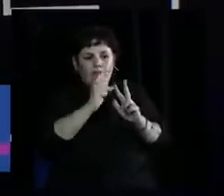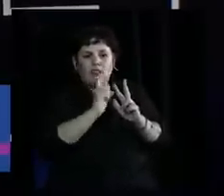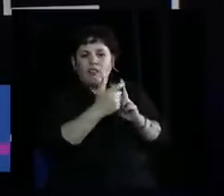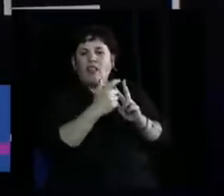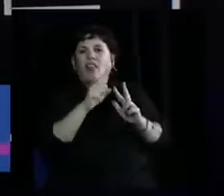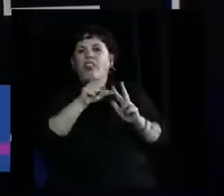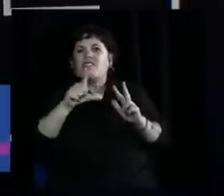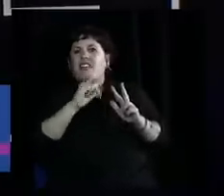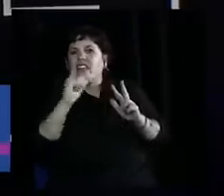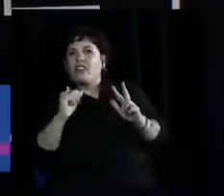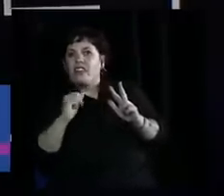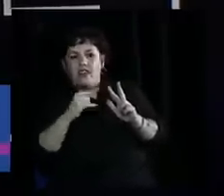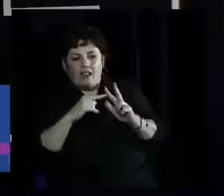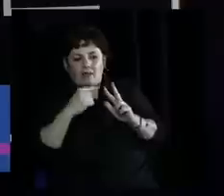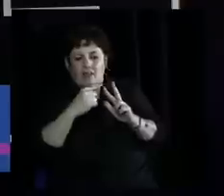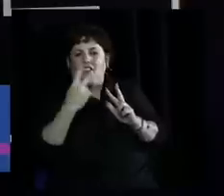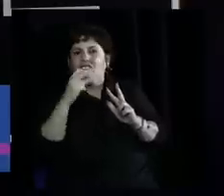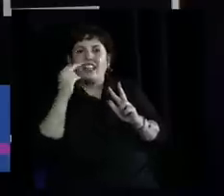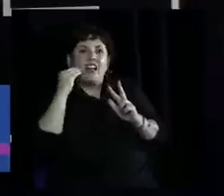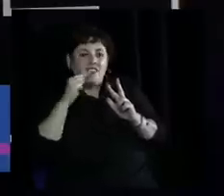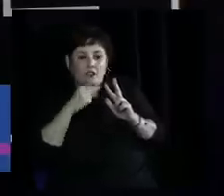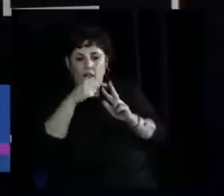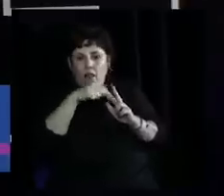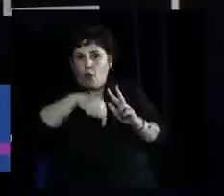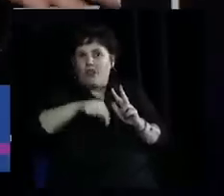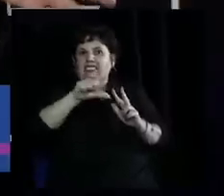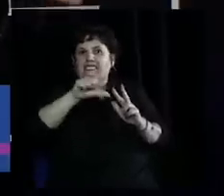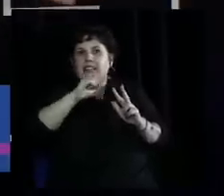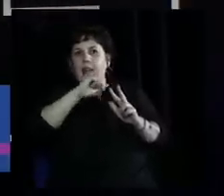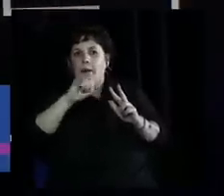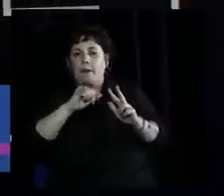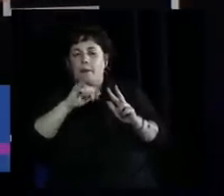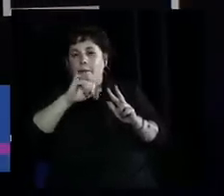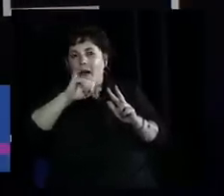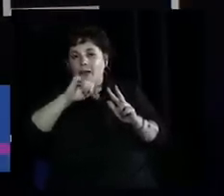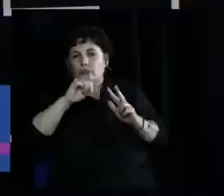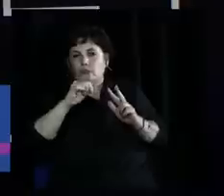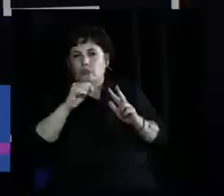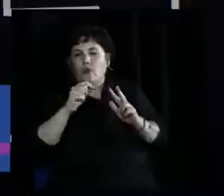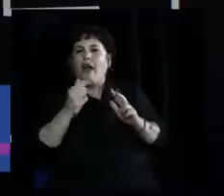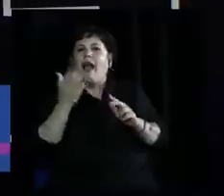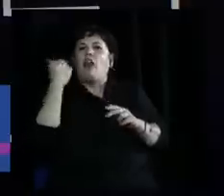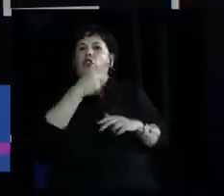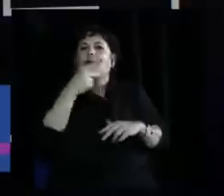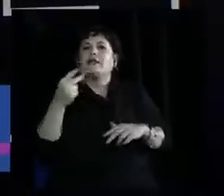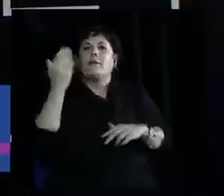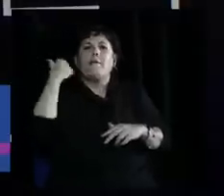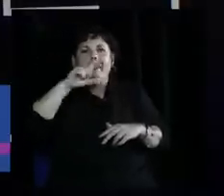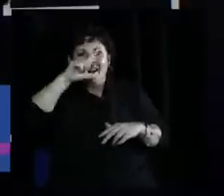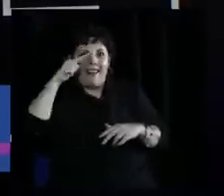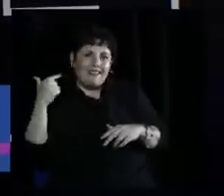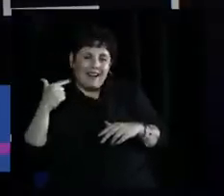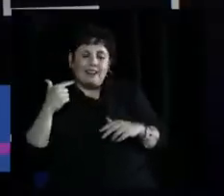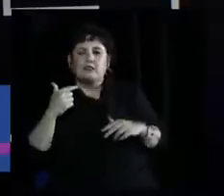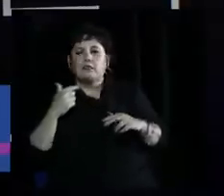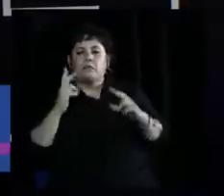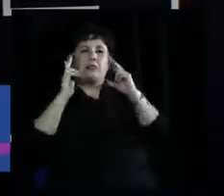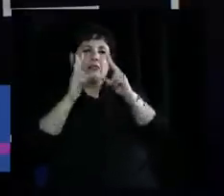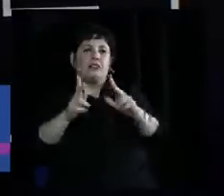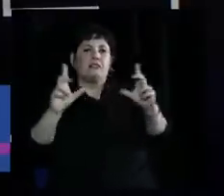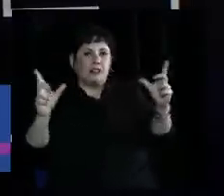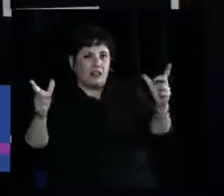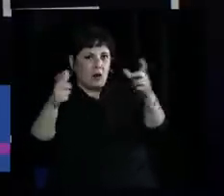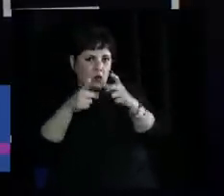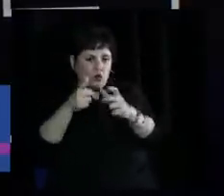después, hoy 7 de mayo. Hace 2 semanas el presidente Luis Lacalle Pou le había dicho en una reunión que había